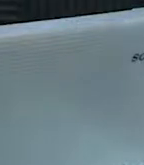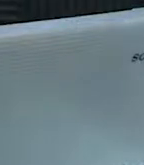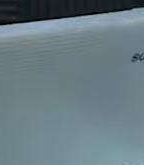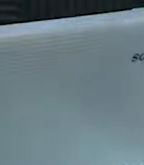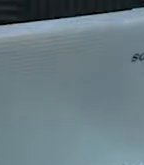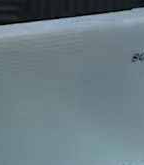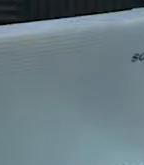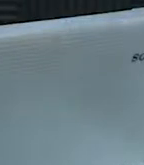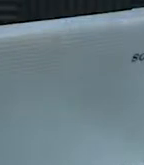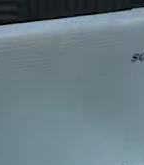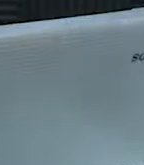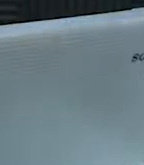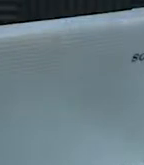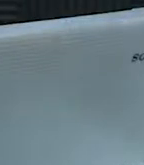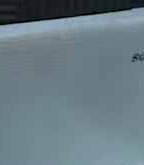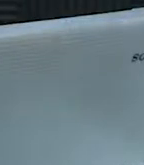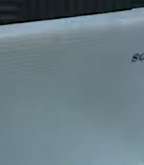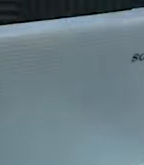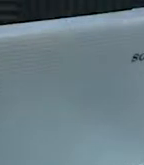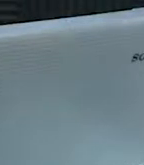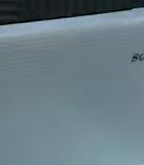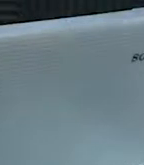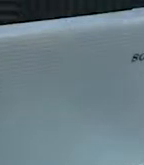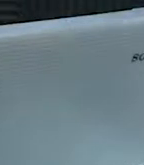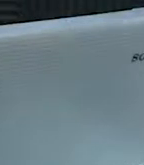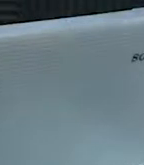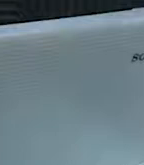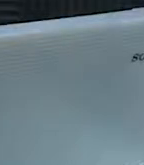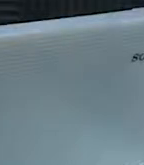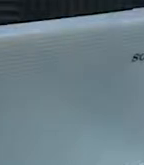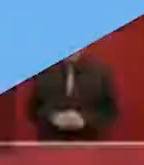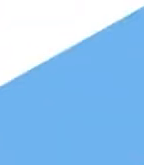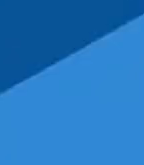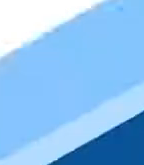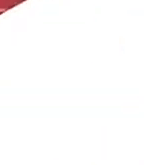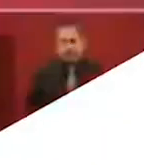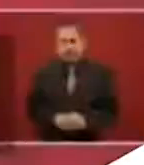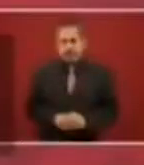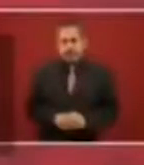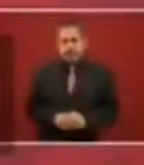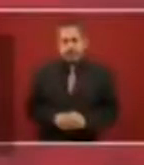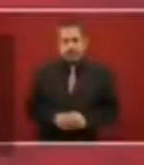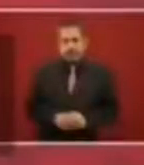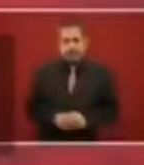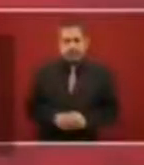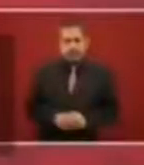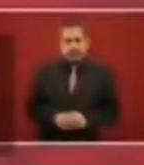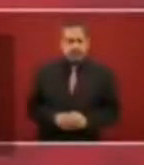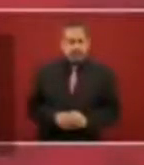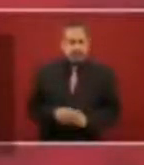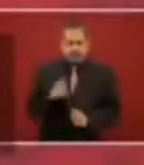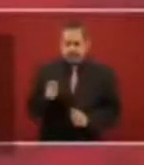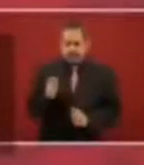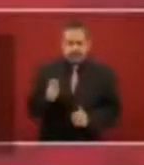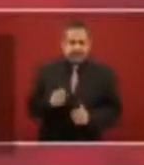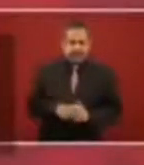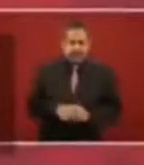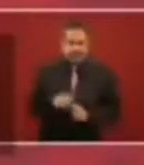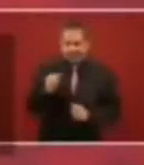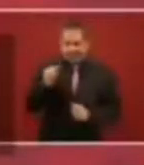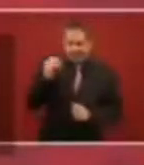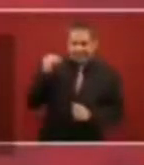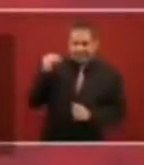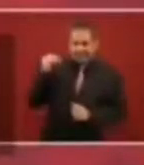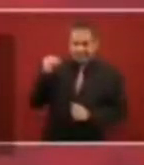materia de salud para combatir la epidemia del cobi hace unos